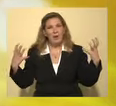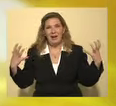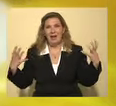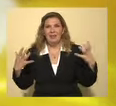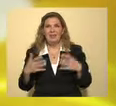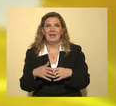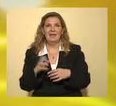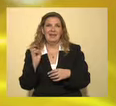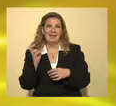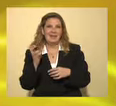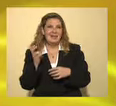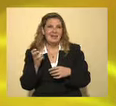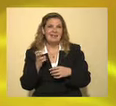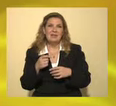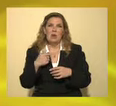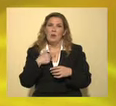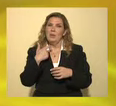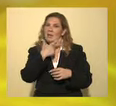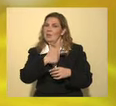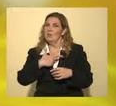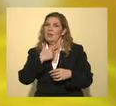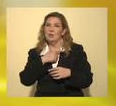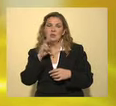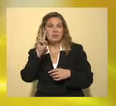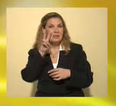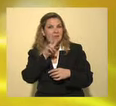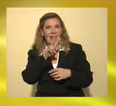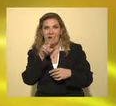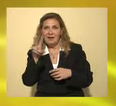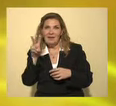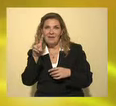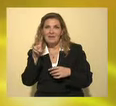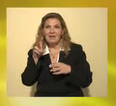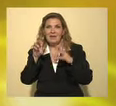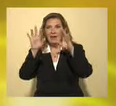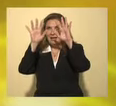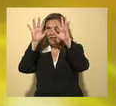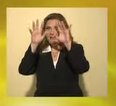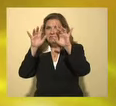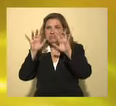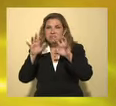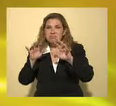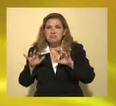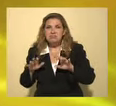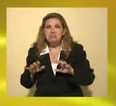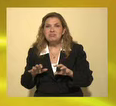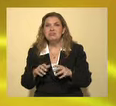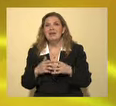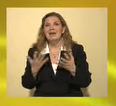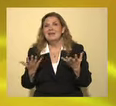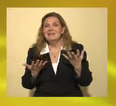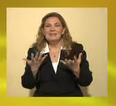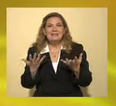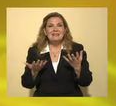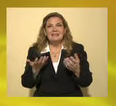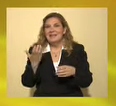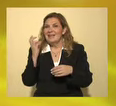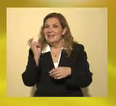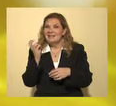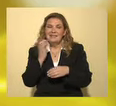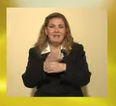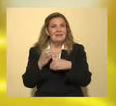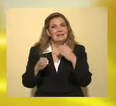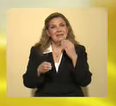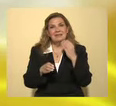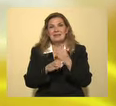¿no? Eso, o me encantaría ver las cascadas Agua Azul cuando eyaculas. Es que muchas de esas cosas...